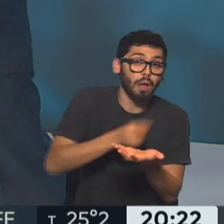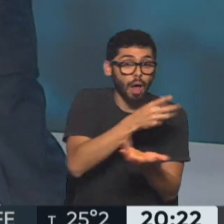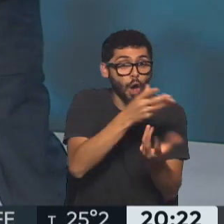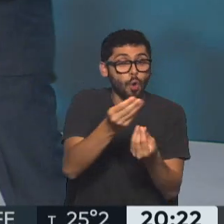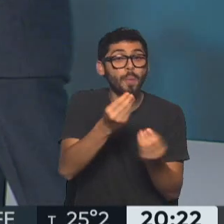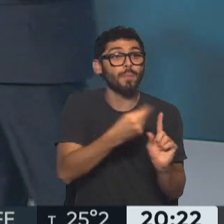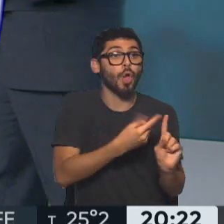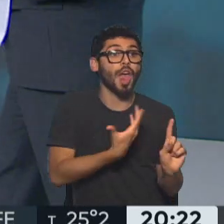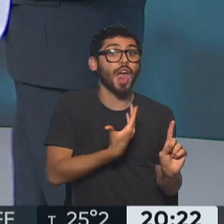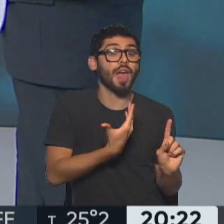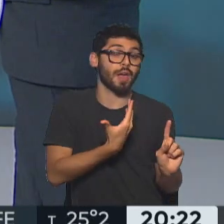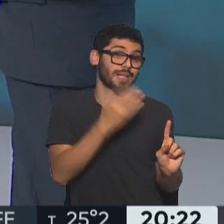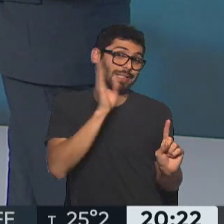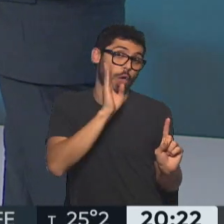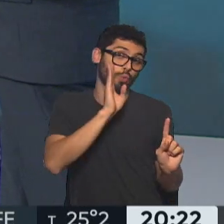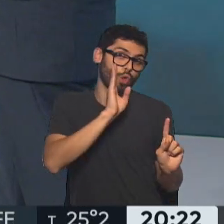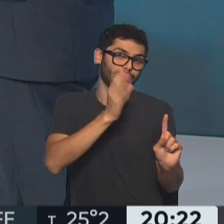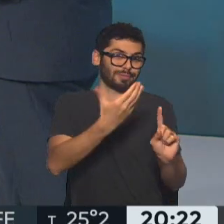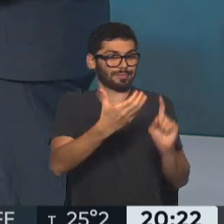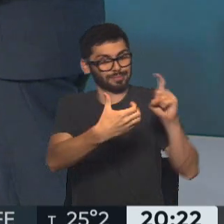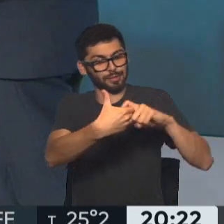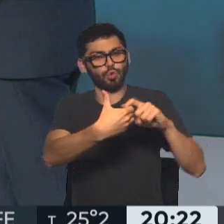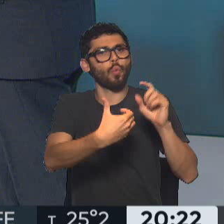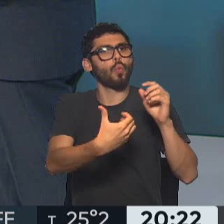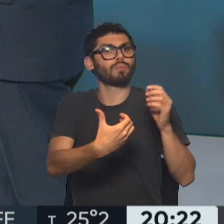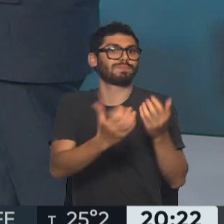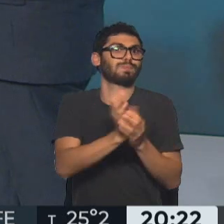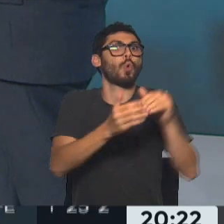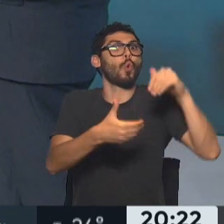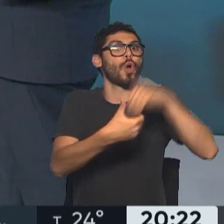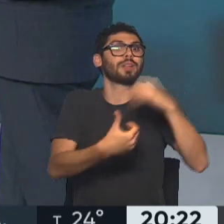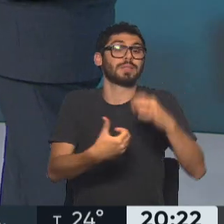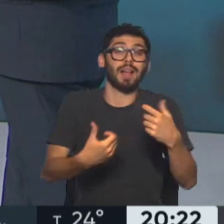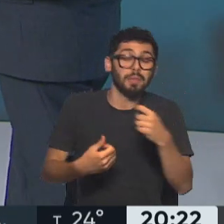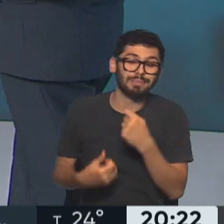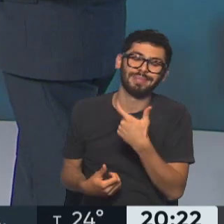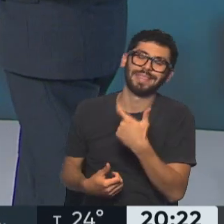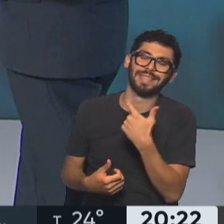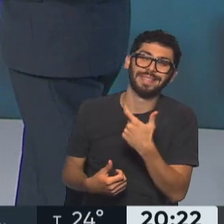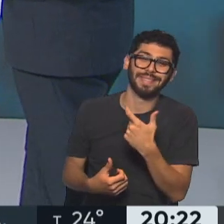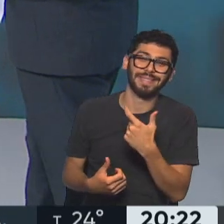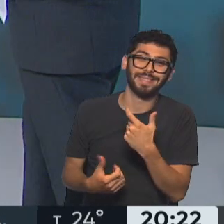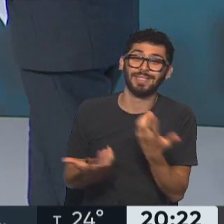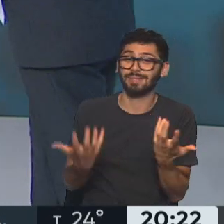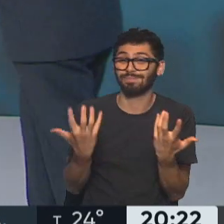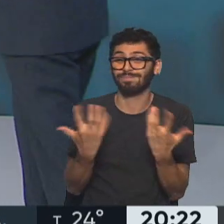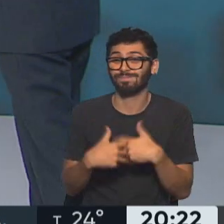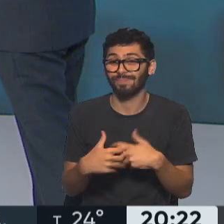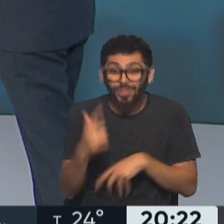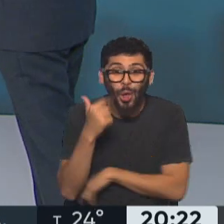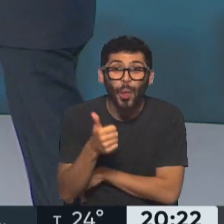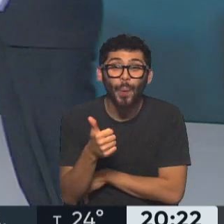un voto calificado. ¿Y por qué se ríe? ¿Y por qué? Claro, claro, claro. ¿Todo bien?